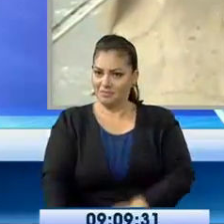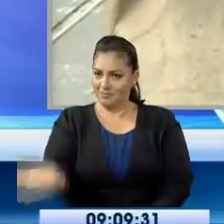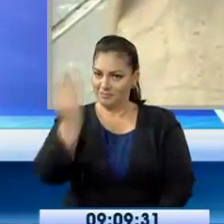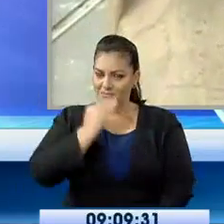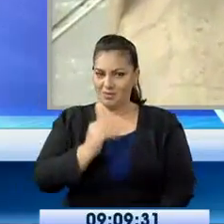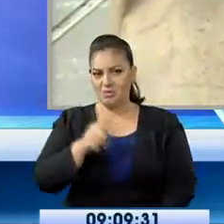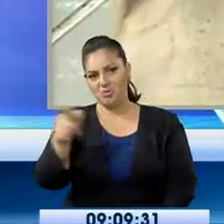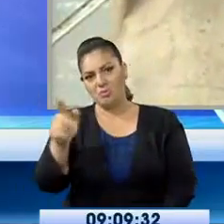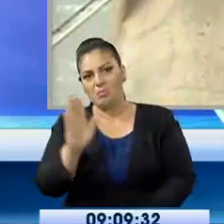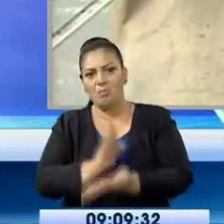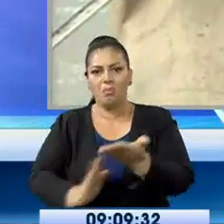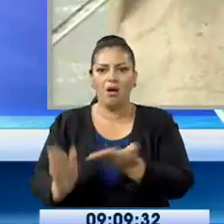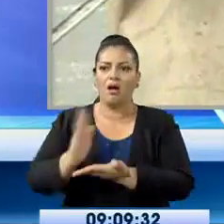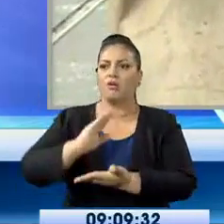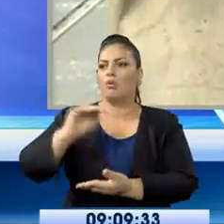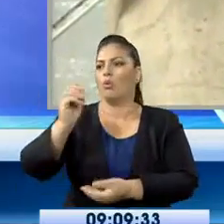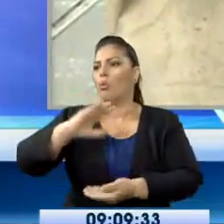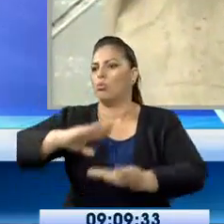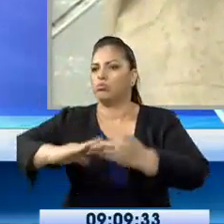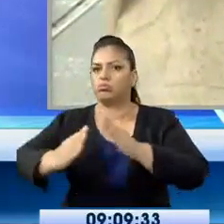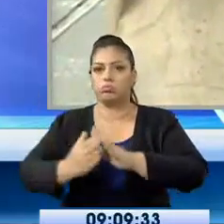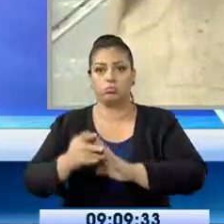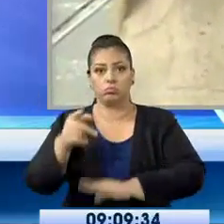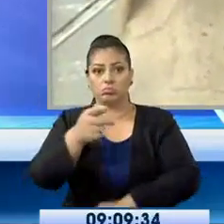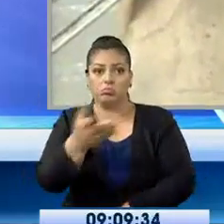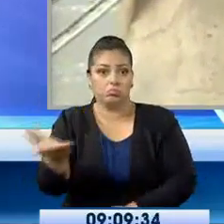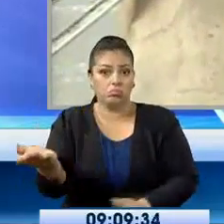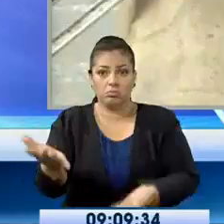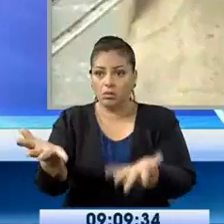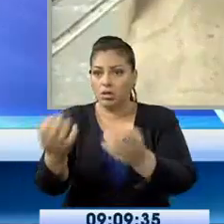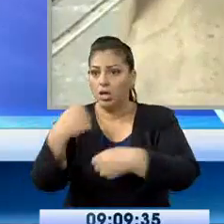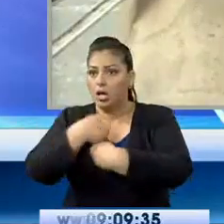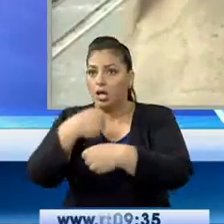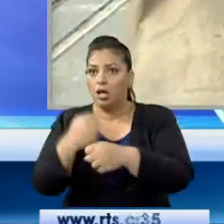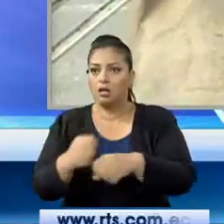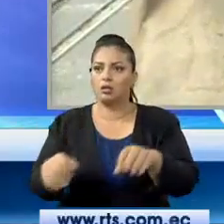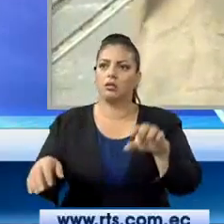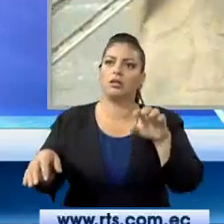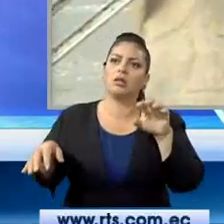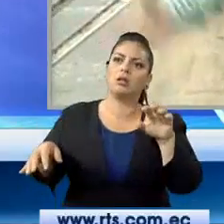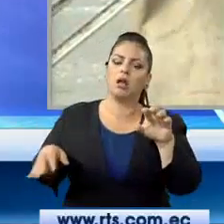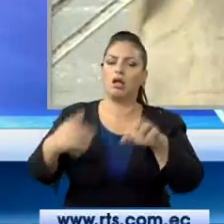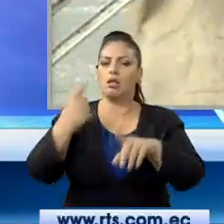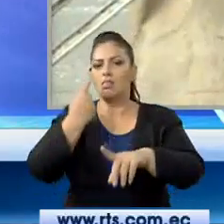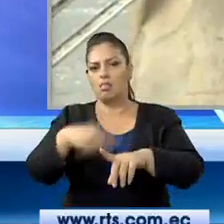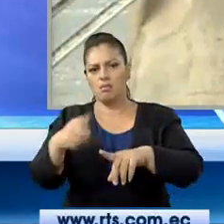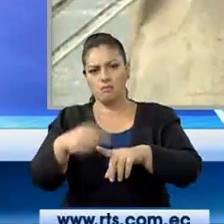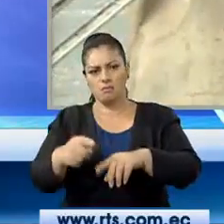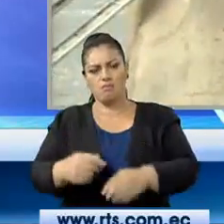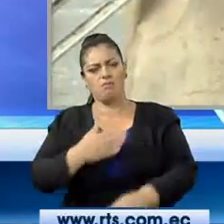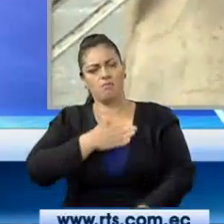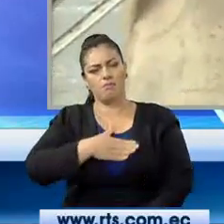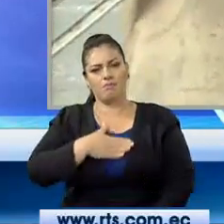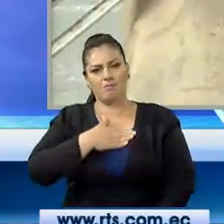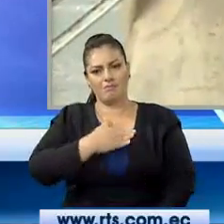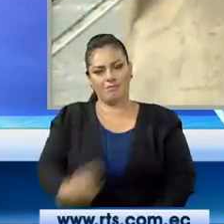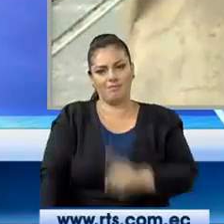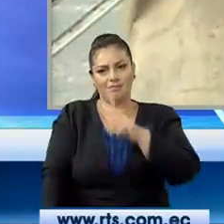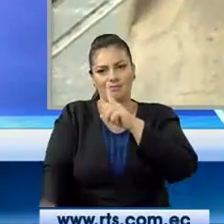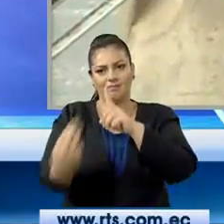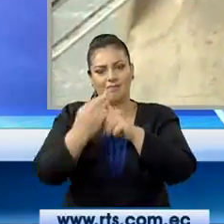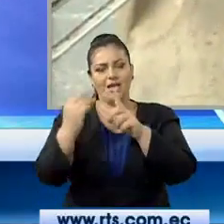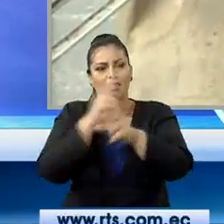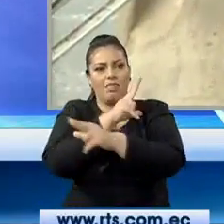sector van a hacer o años viejos gigantes o también, como yo le llamo, escenografías de años viejos, por favor, escríbanos al